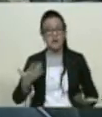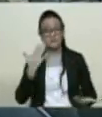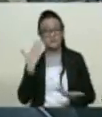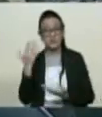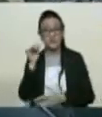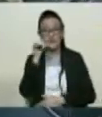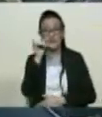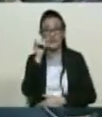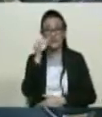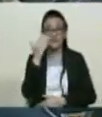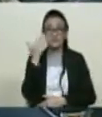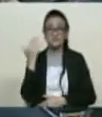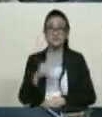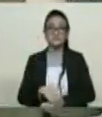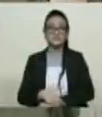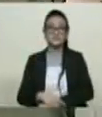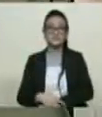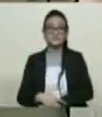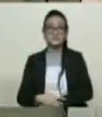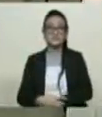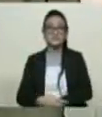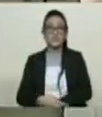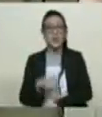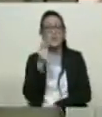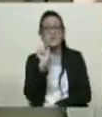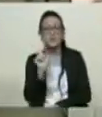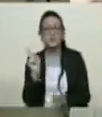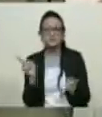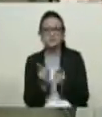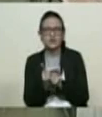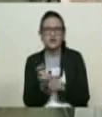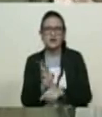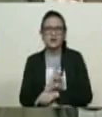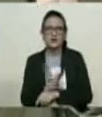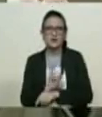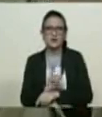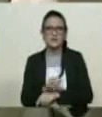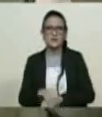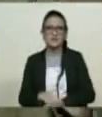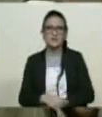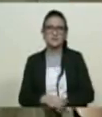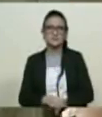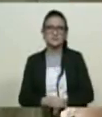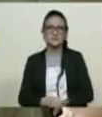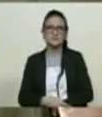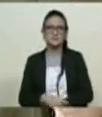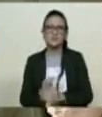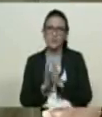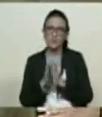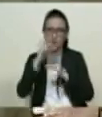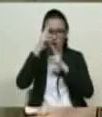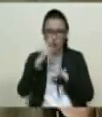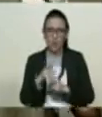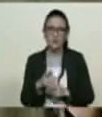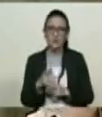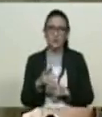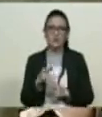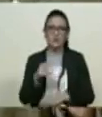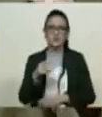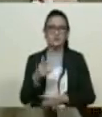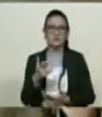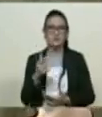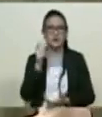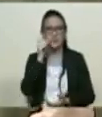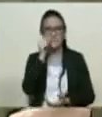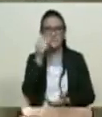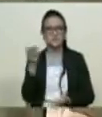nos pusieron... Aquí, esto dura un minuto, este es un momento que pido en honor también de estas héroes